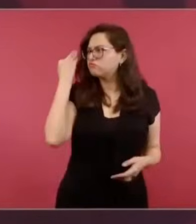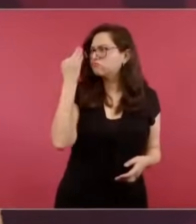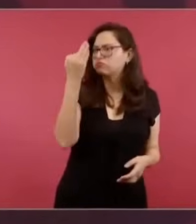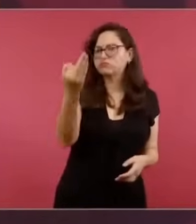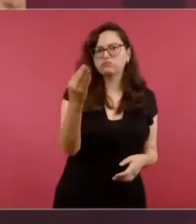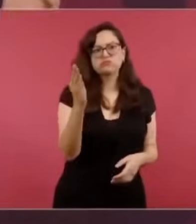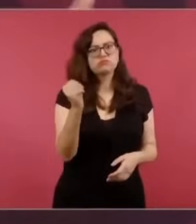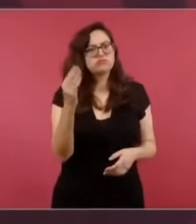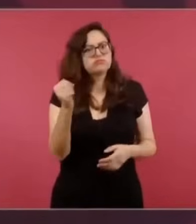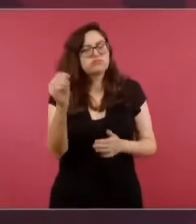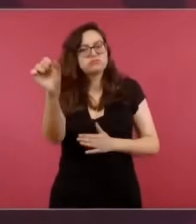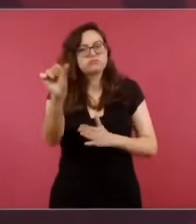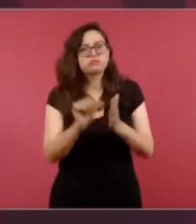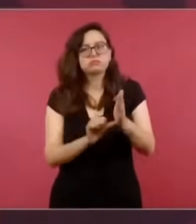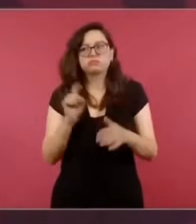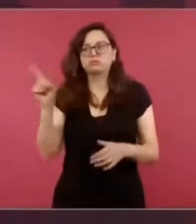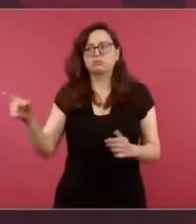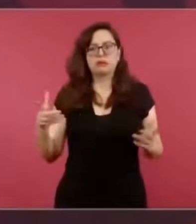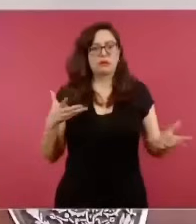lo expusieron